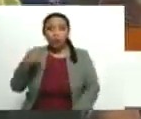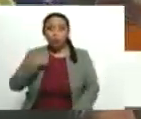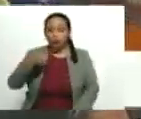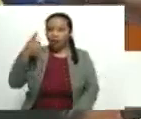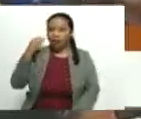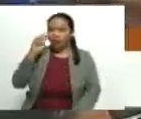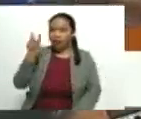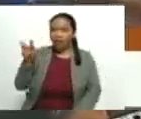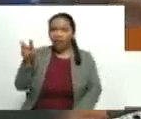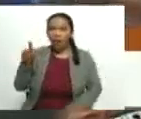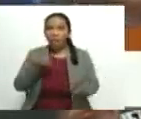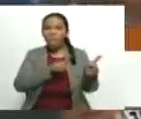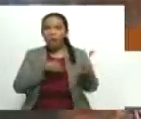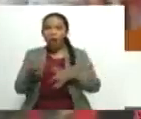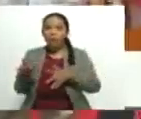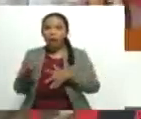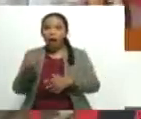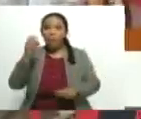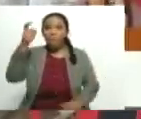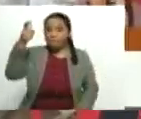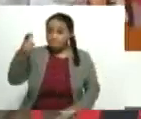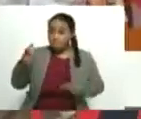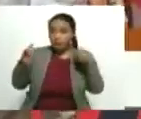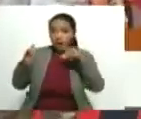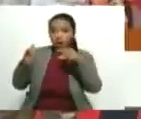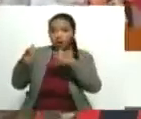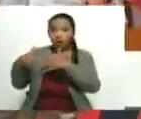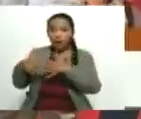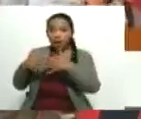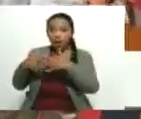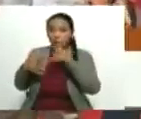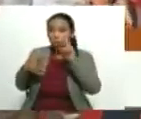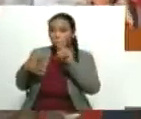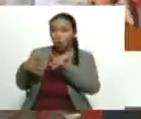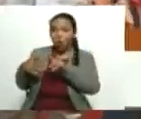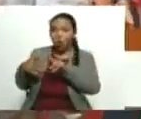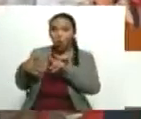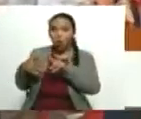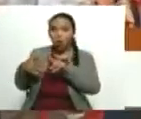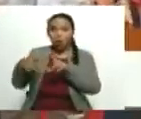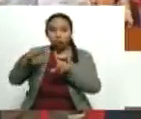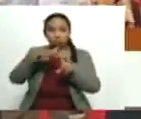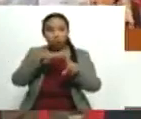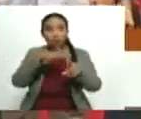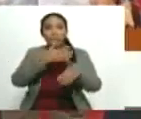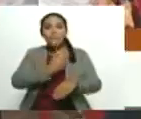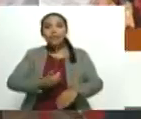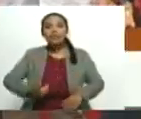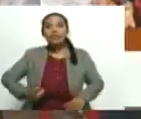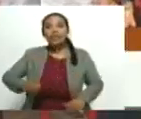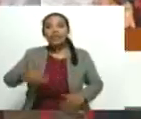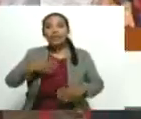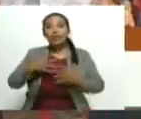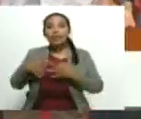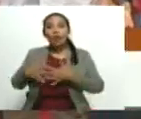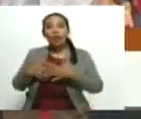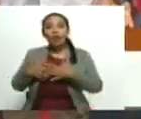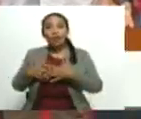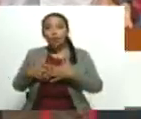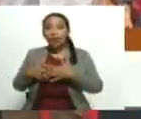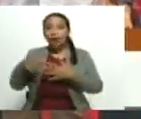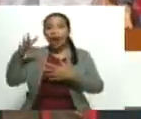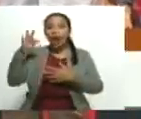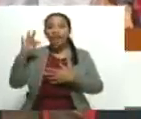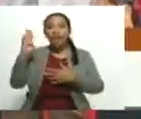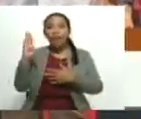programa que una persona en Estados Unidos parece que amenazó al presidente Biden y fue el FBI a la